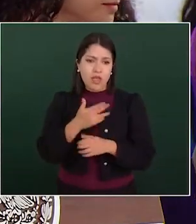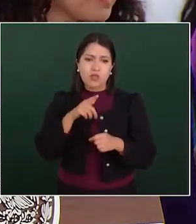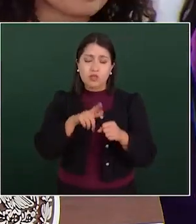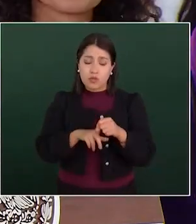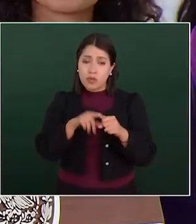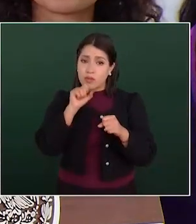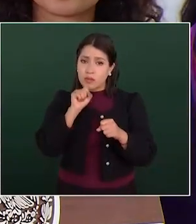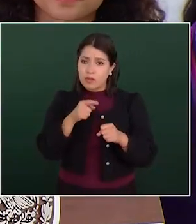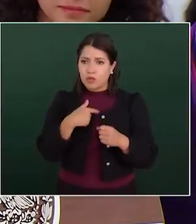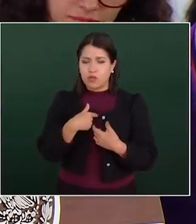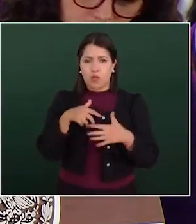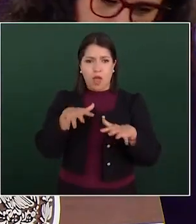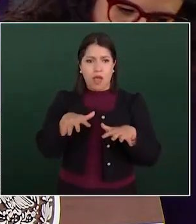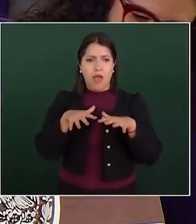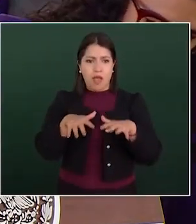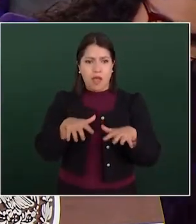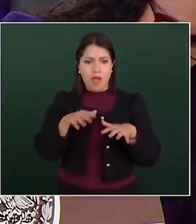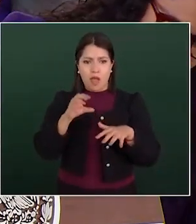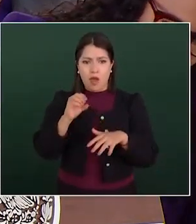Admiro mucho a Melchor Ocampo,